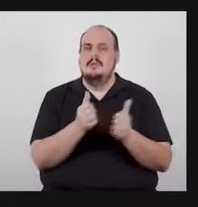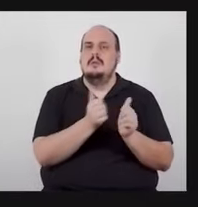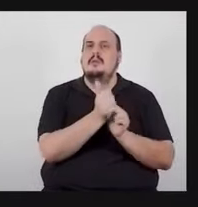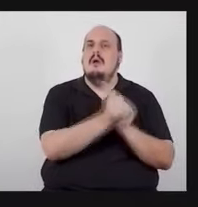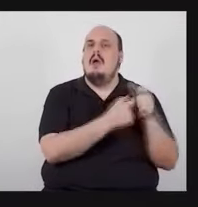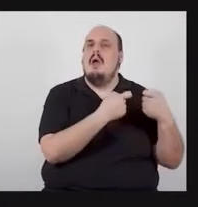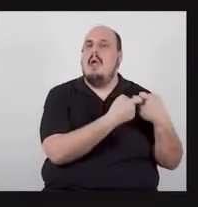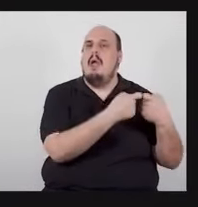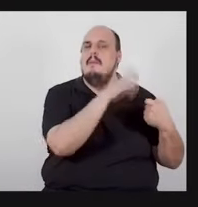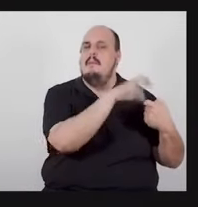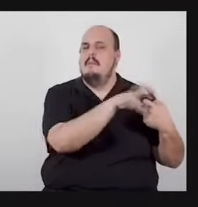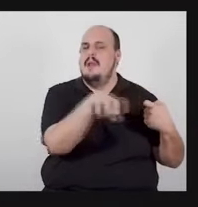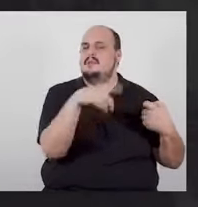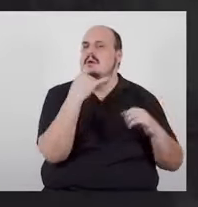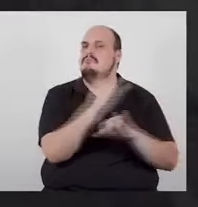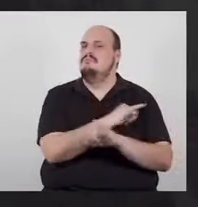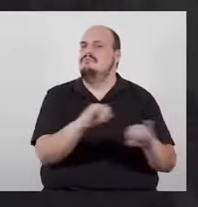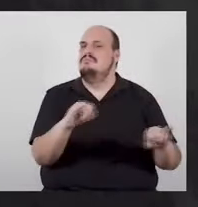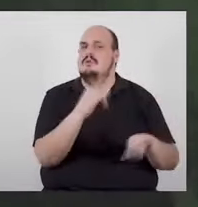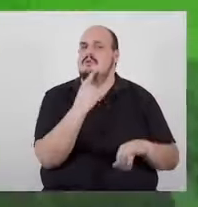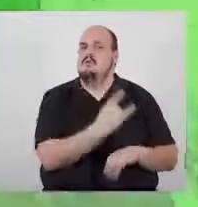hagan cargo de esta comunicación.